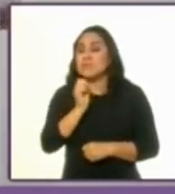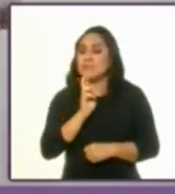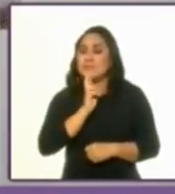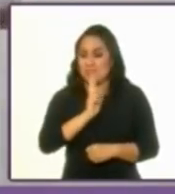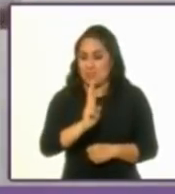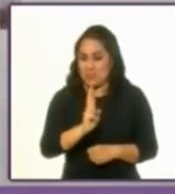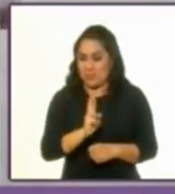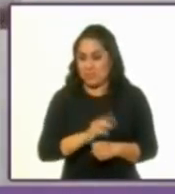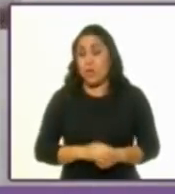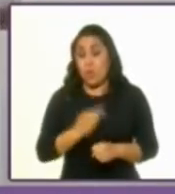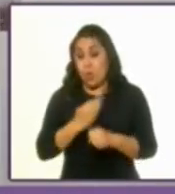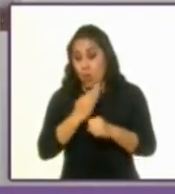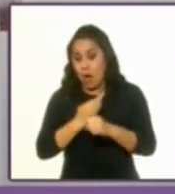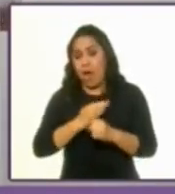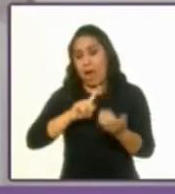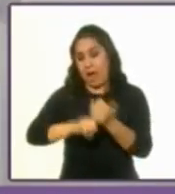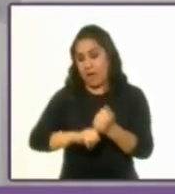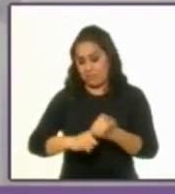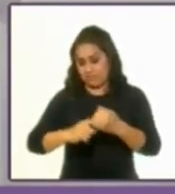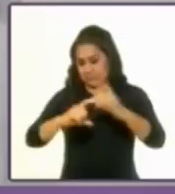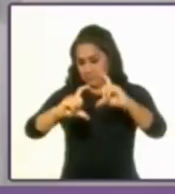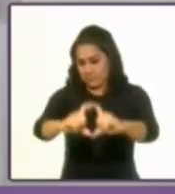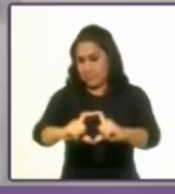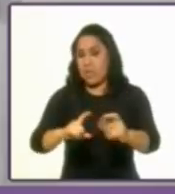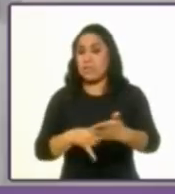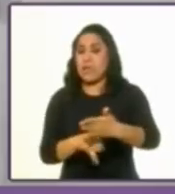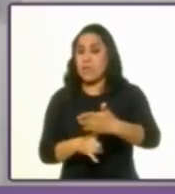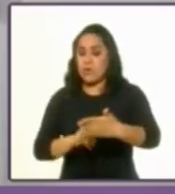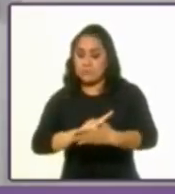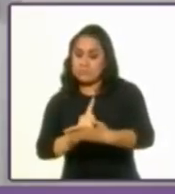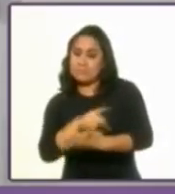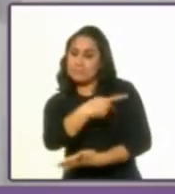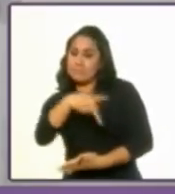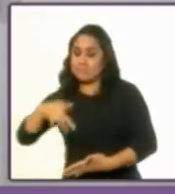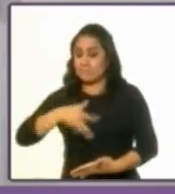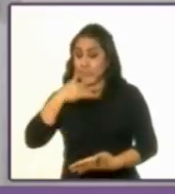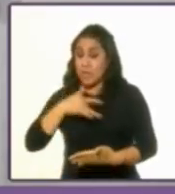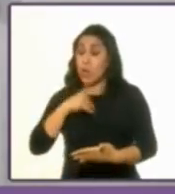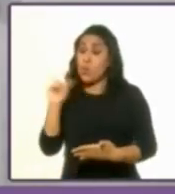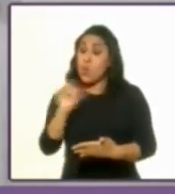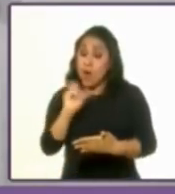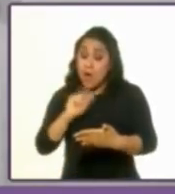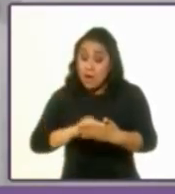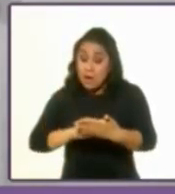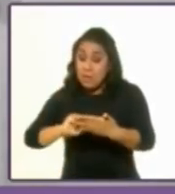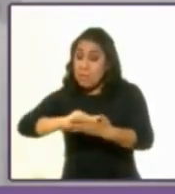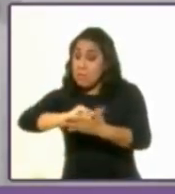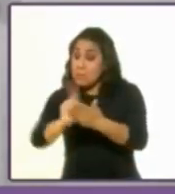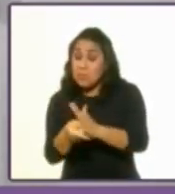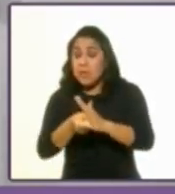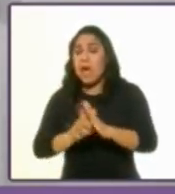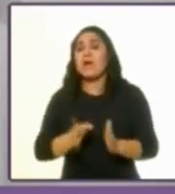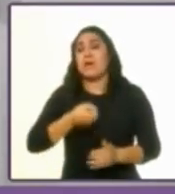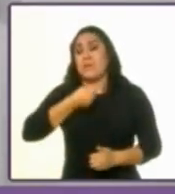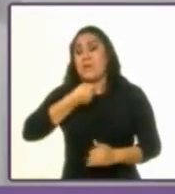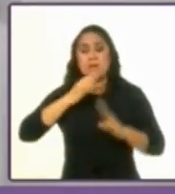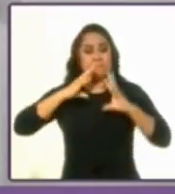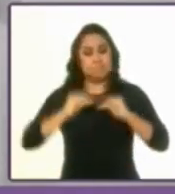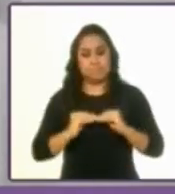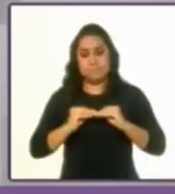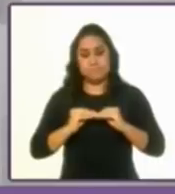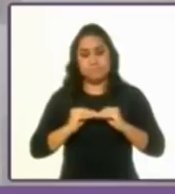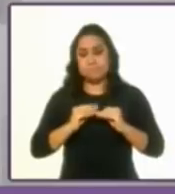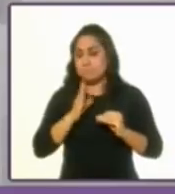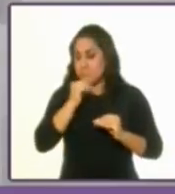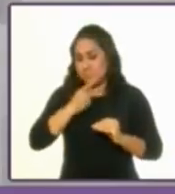ustedes tienen un cronómetro para que administren su tiempo cuando este se les agote se les va a cerrar el micrófono tal y como ustedes o